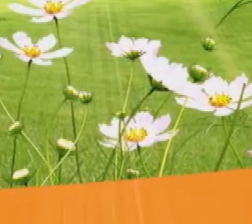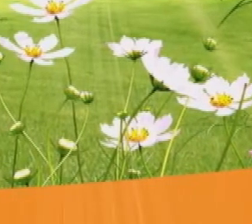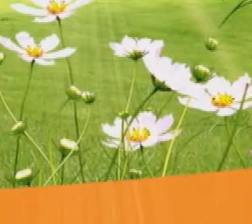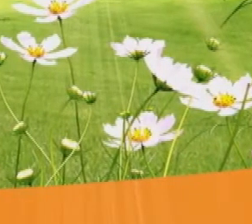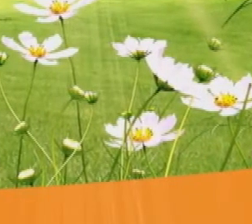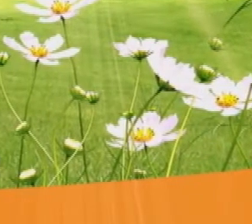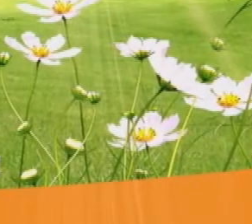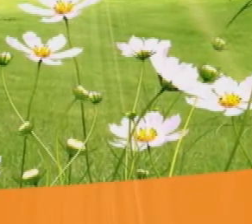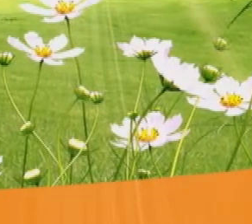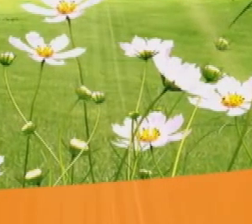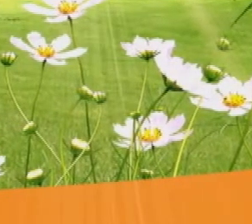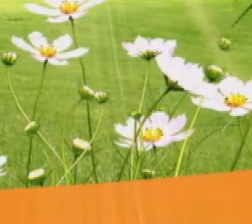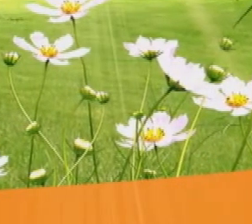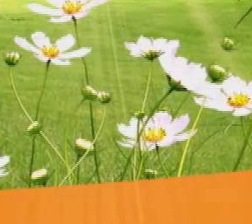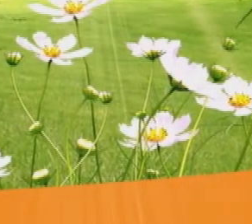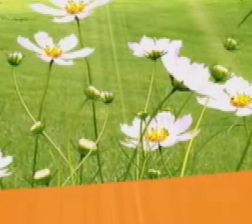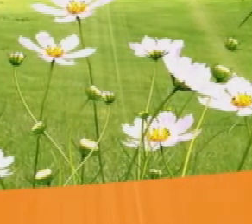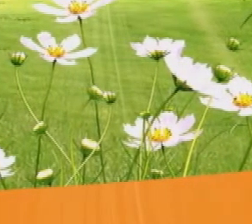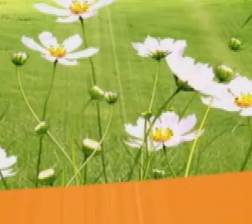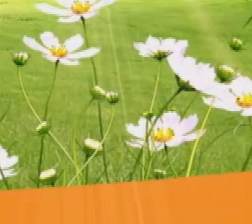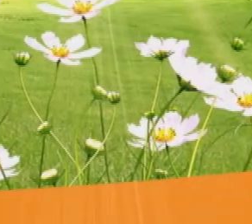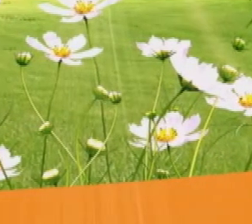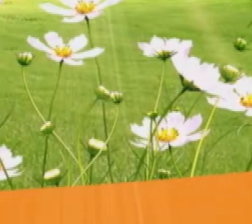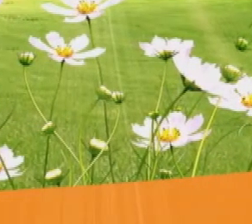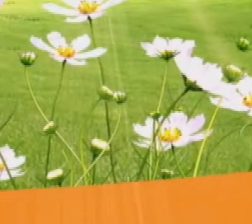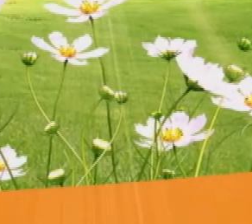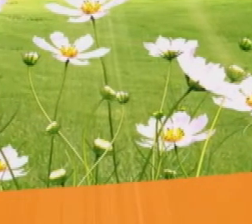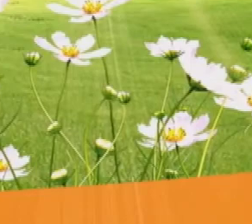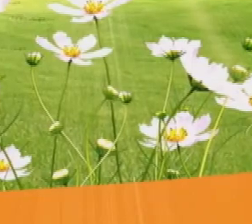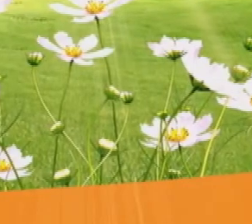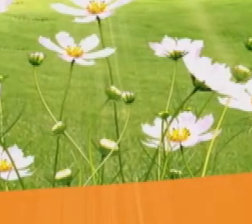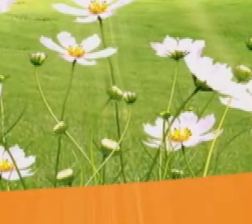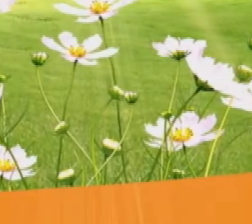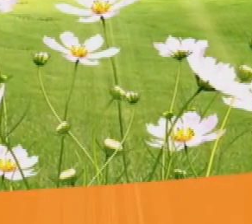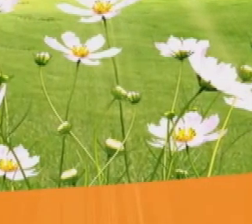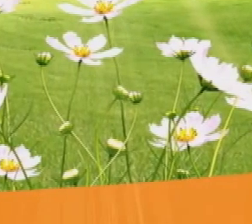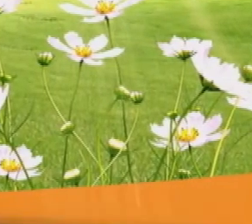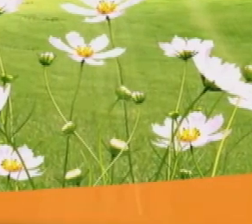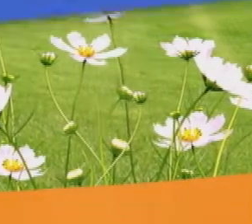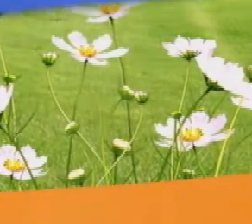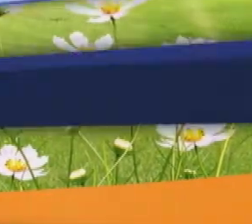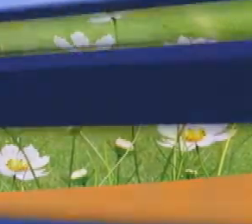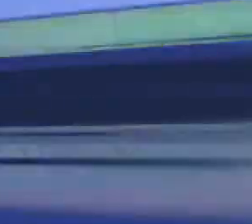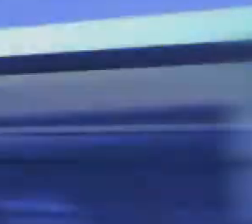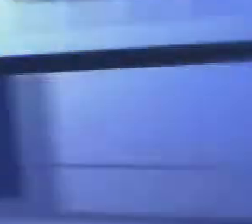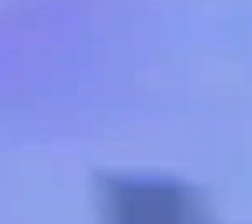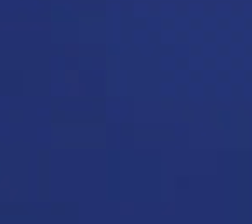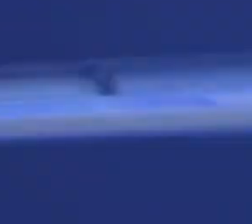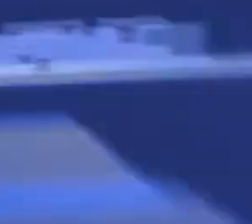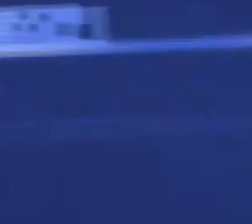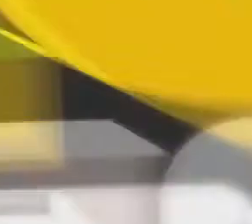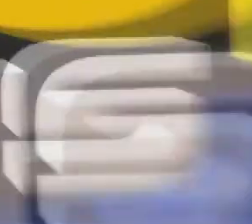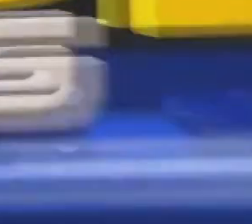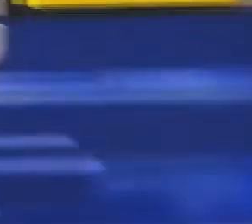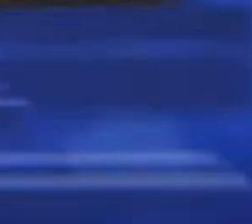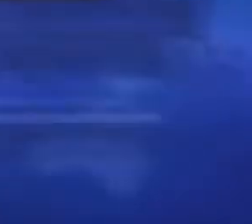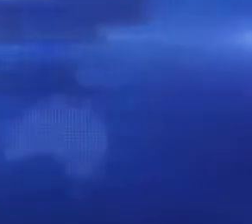Barsol Ecológico, Barsol Aroma, Delicias, Líder en Limpieza, Enlace Noticias, el noticiero que usted quiere ver.